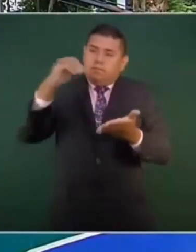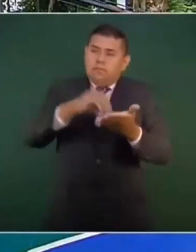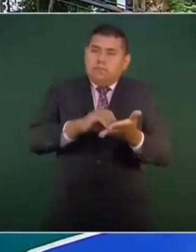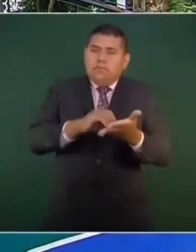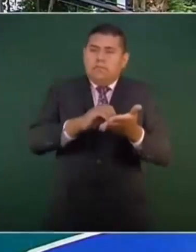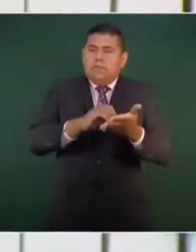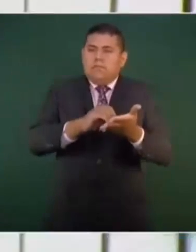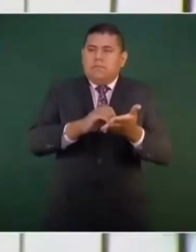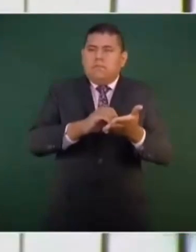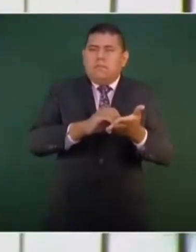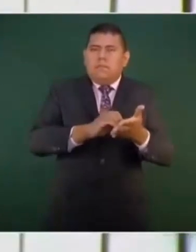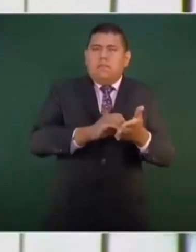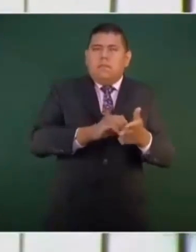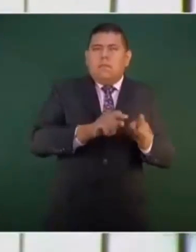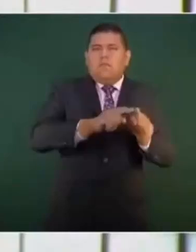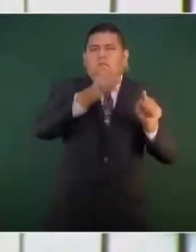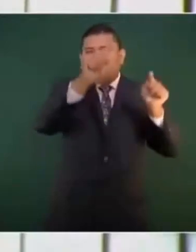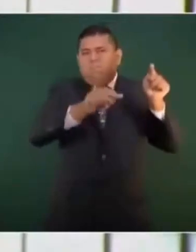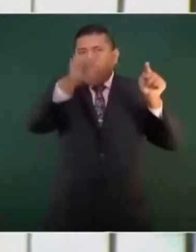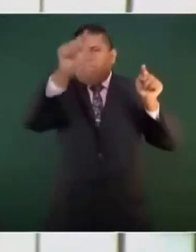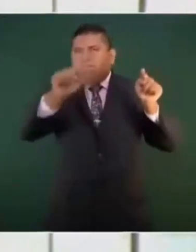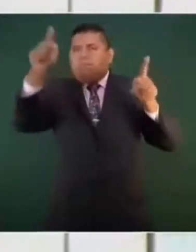la gráfica de homicidios?